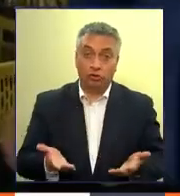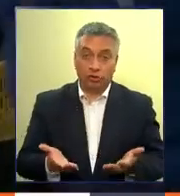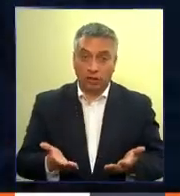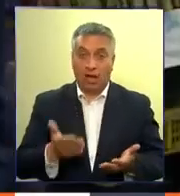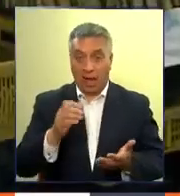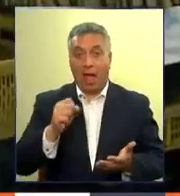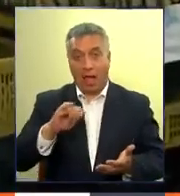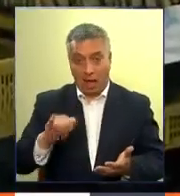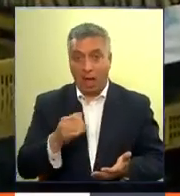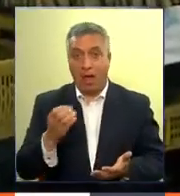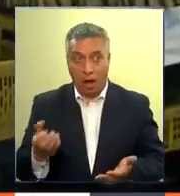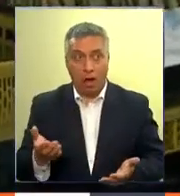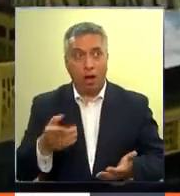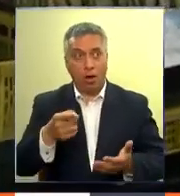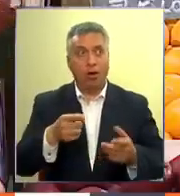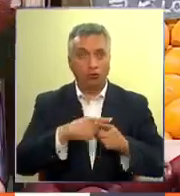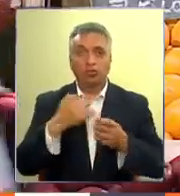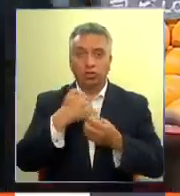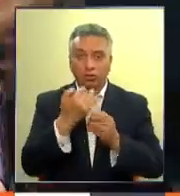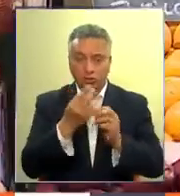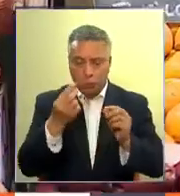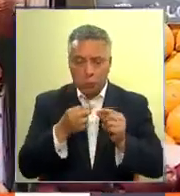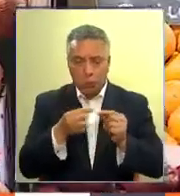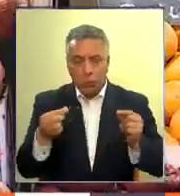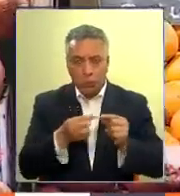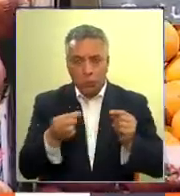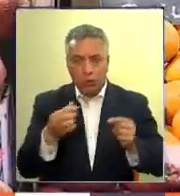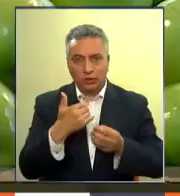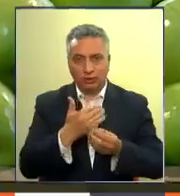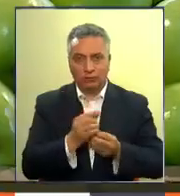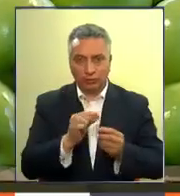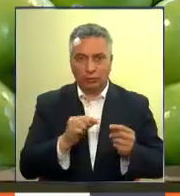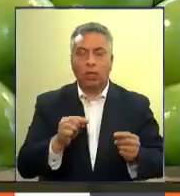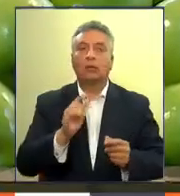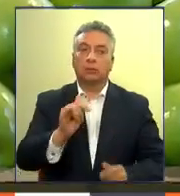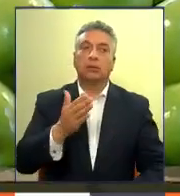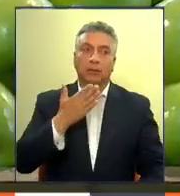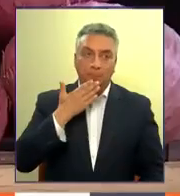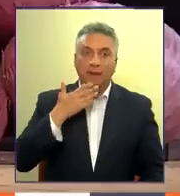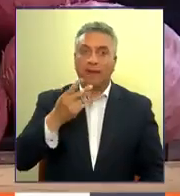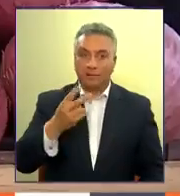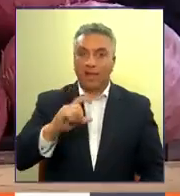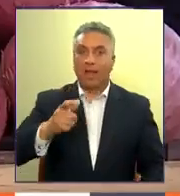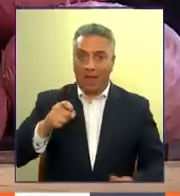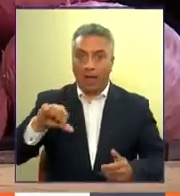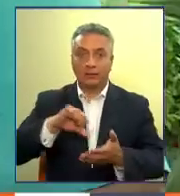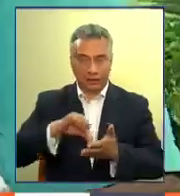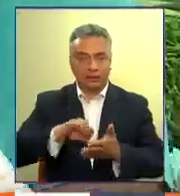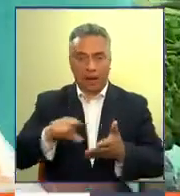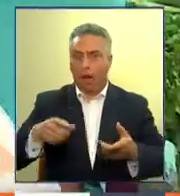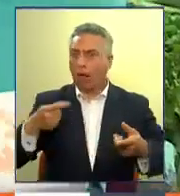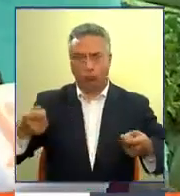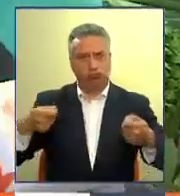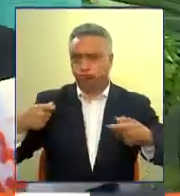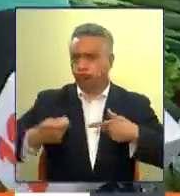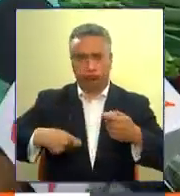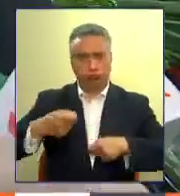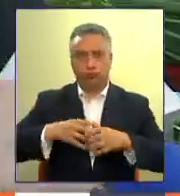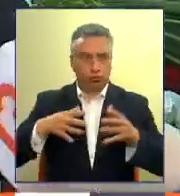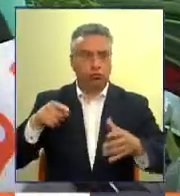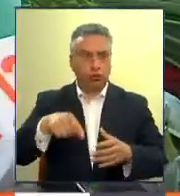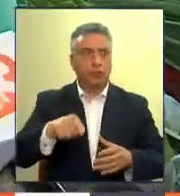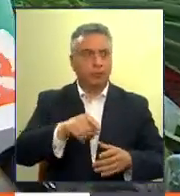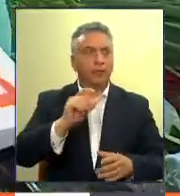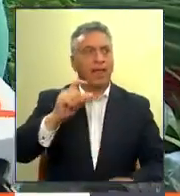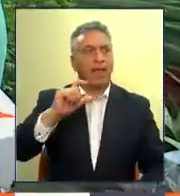ajo, cebollín. La Vega Central ofrece la mayoría de los alimentos que consumimos. Este es jengibre. Oiga, y